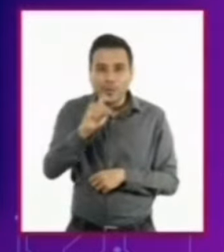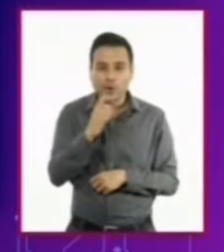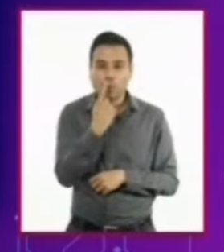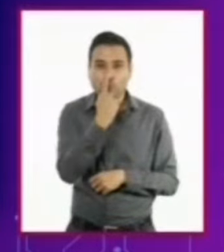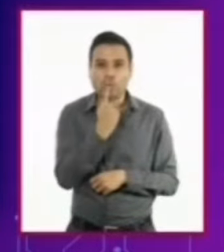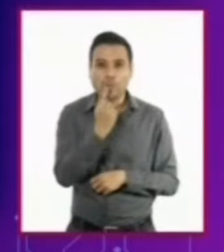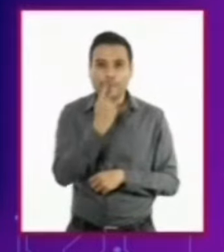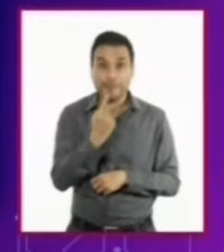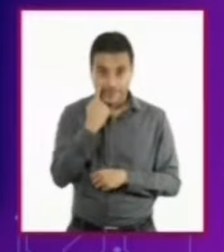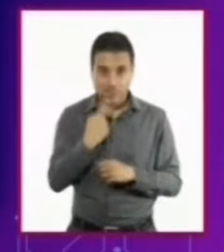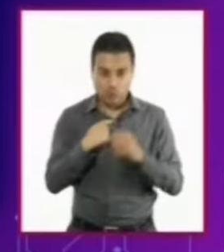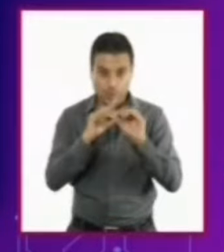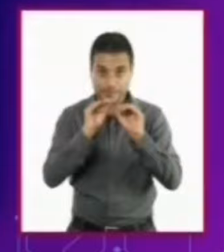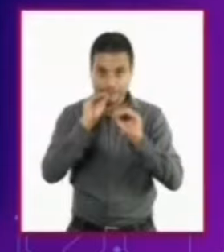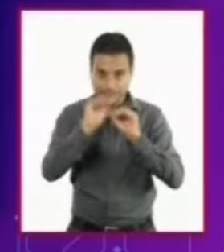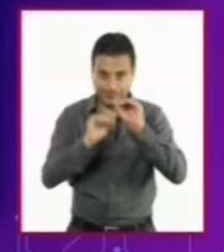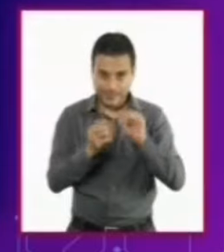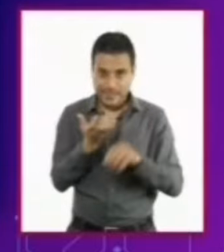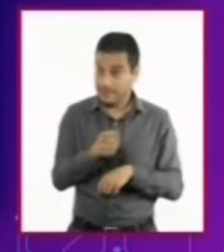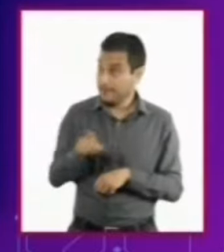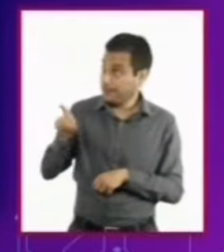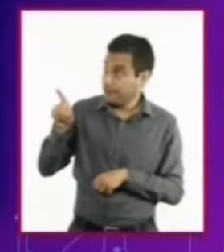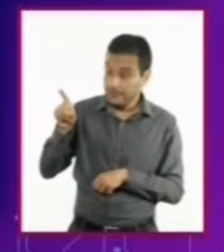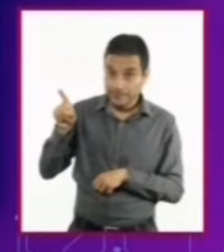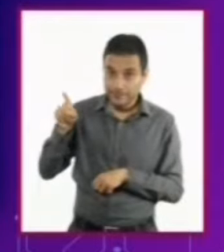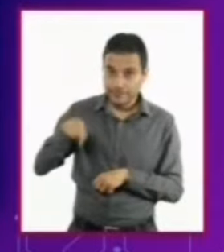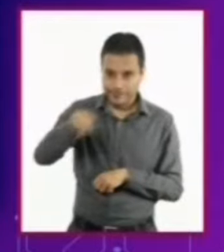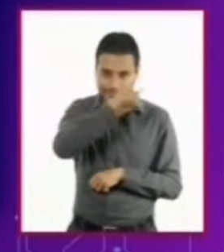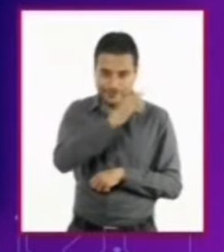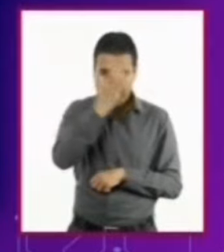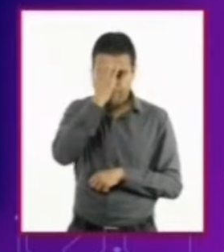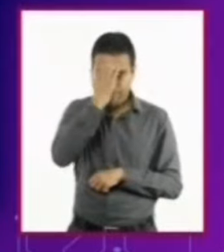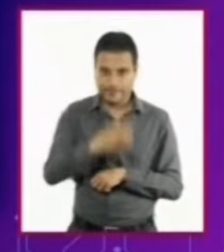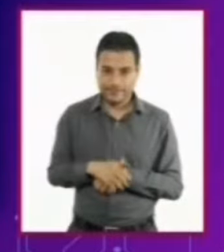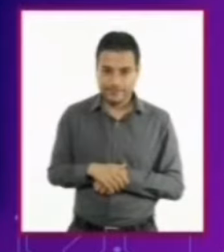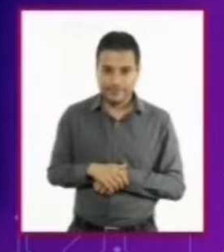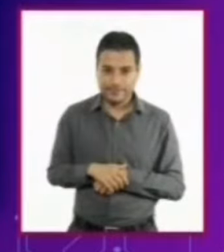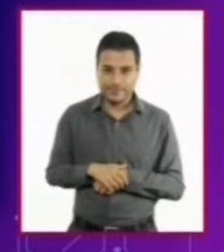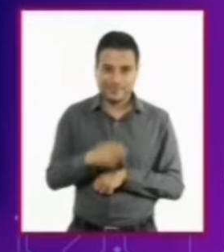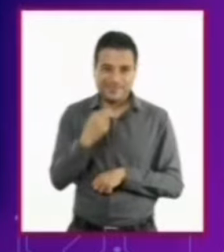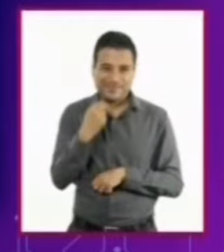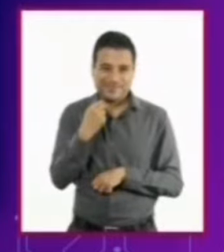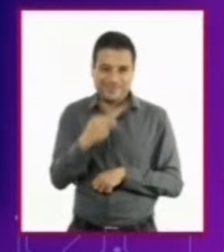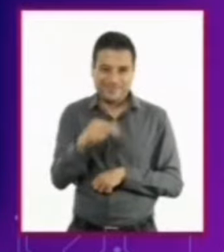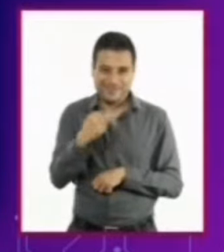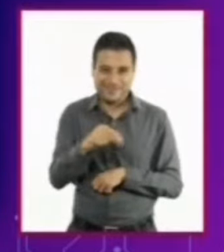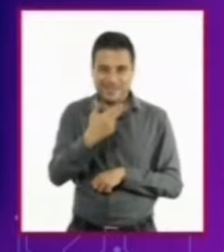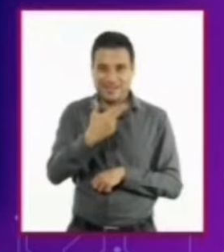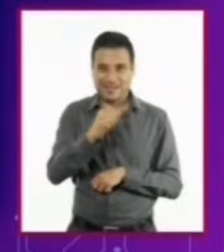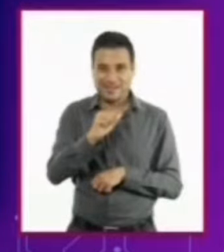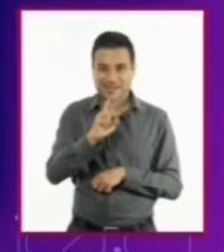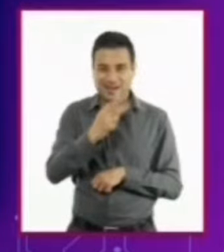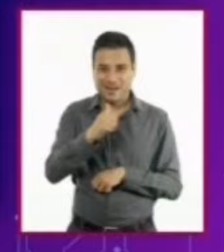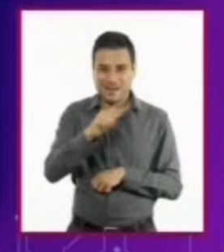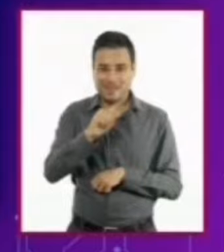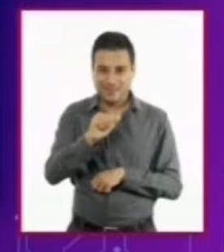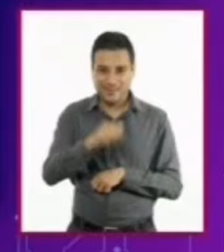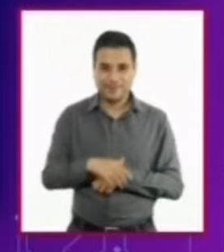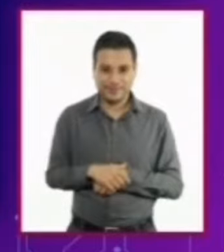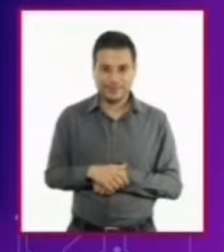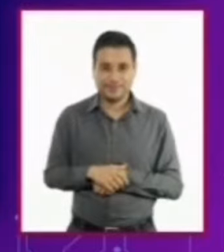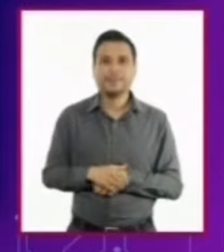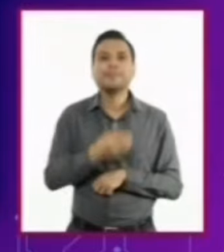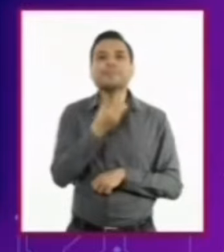modelo para poder mostrarles de lo que les hablo. Comúnmente llamada garganta, la faringe actúa como vía de paso de